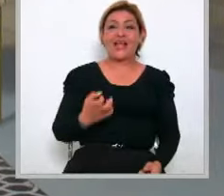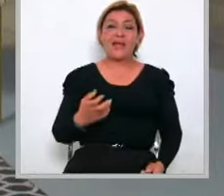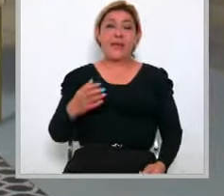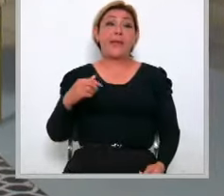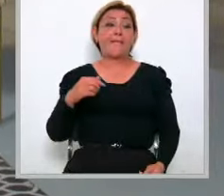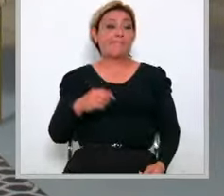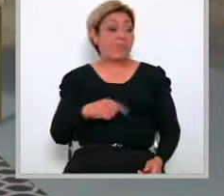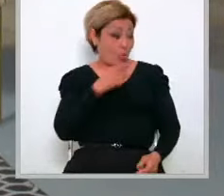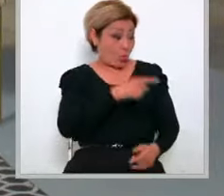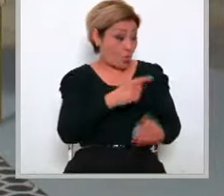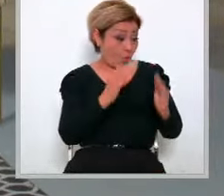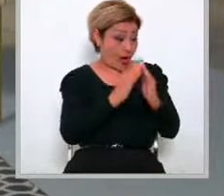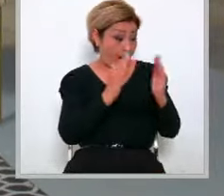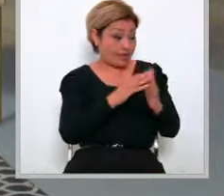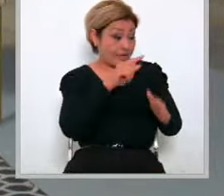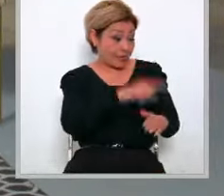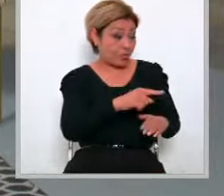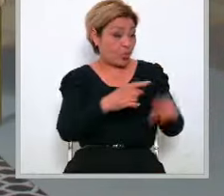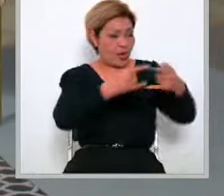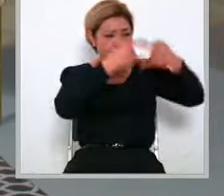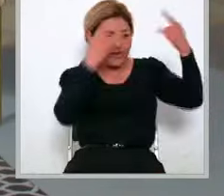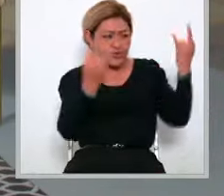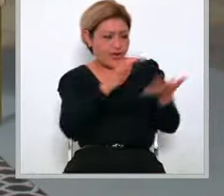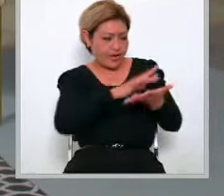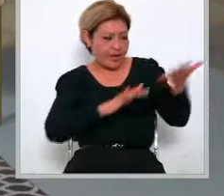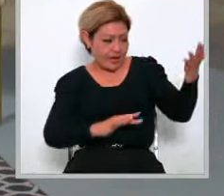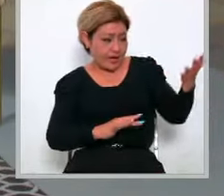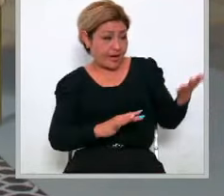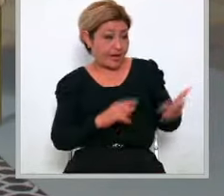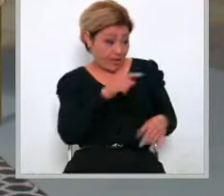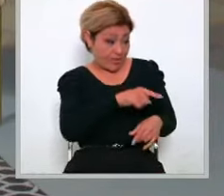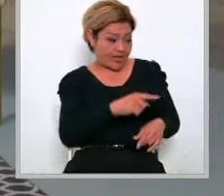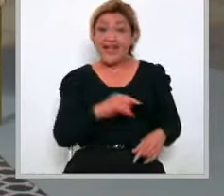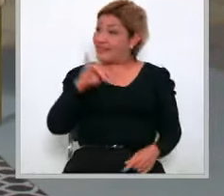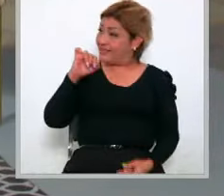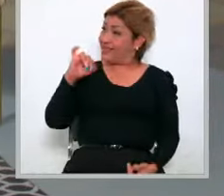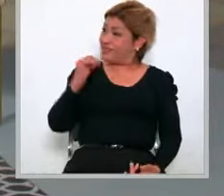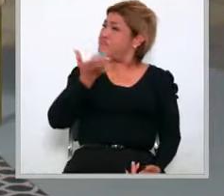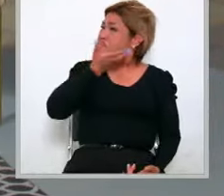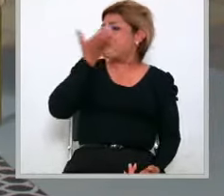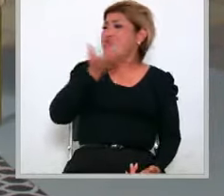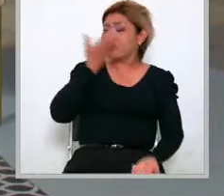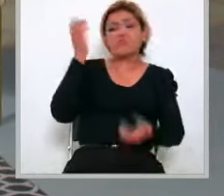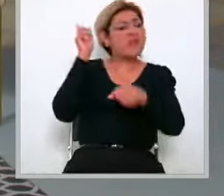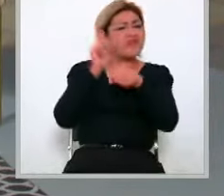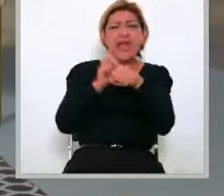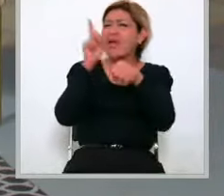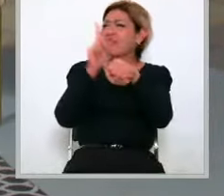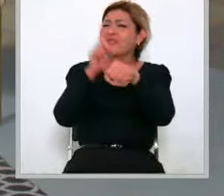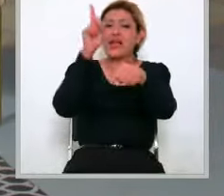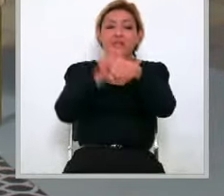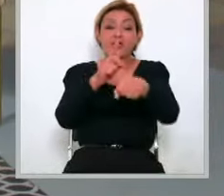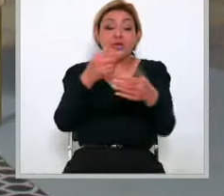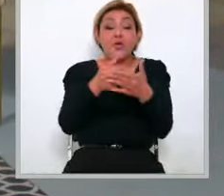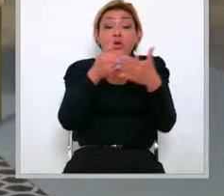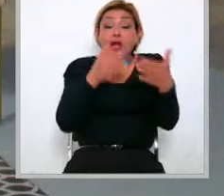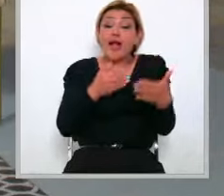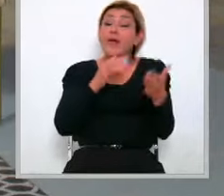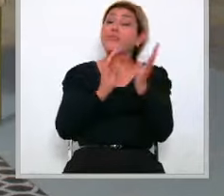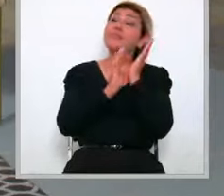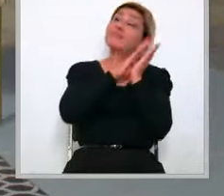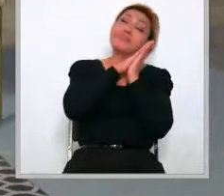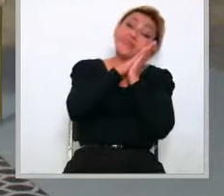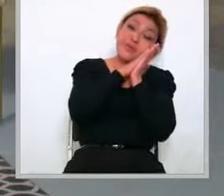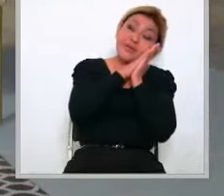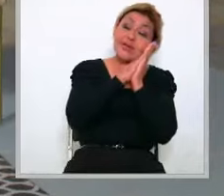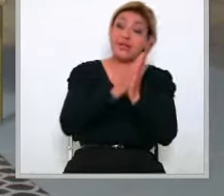eso es increíble. Espero que todas las personas ahorita tengan esta invitación para que en casa lean antes de dormir. Y también que